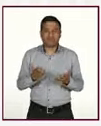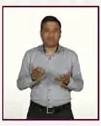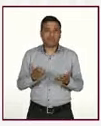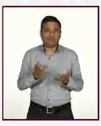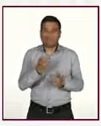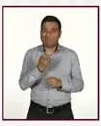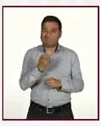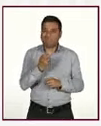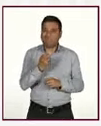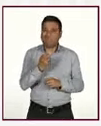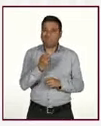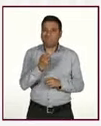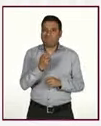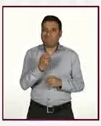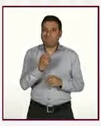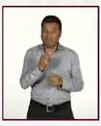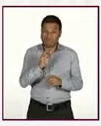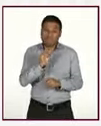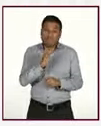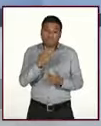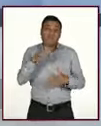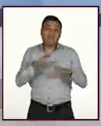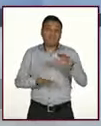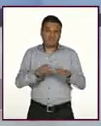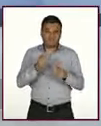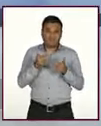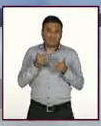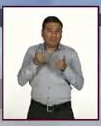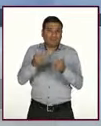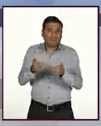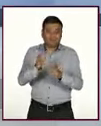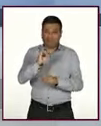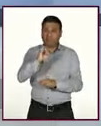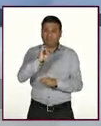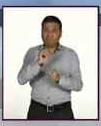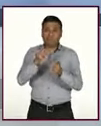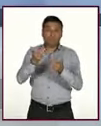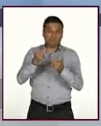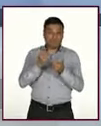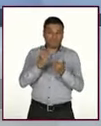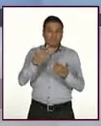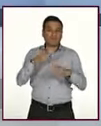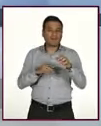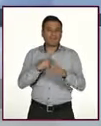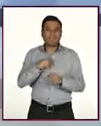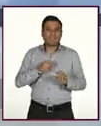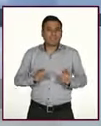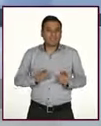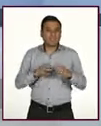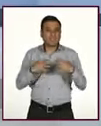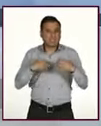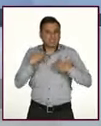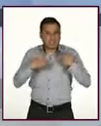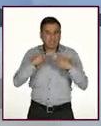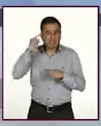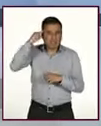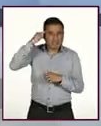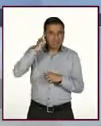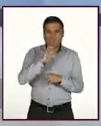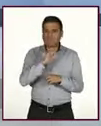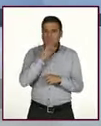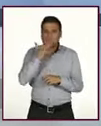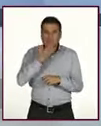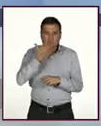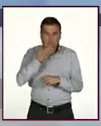pues, un poco se hereda, venimos con él, pero a pesar de que podemos tener un mal temperamento o ser enojonas o enojones, como se puede